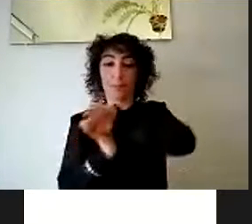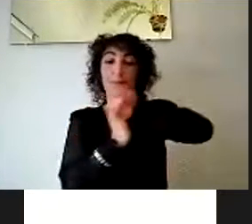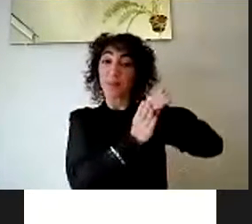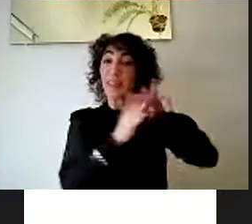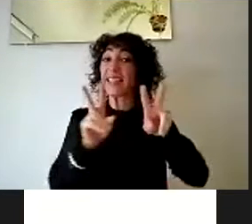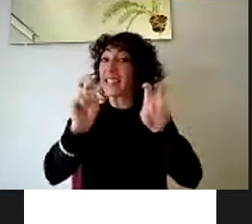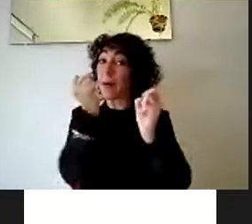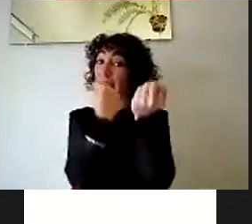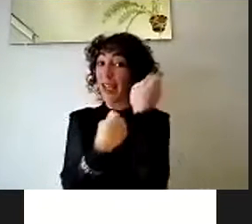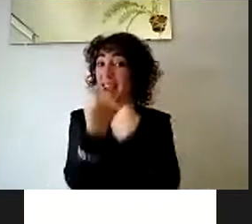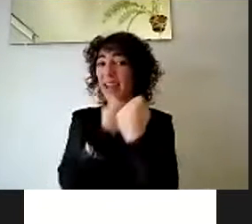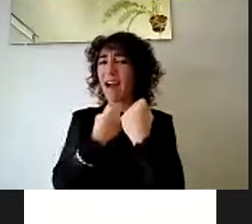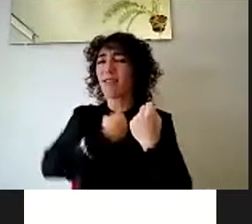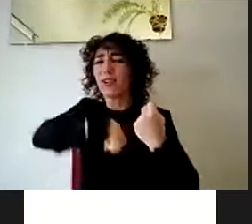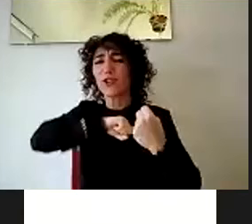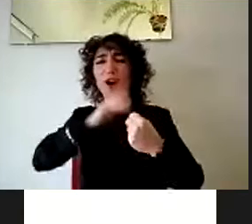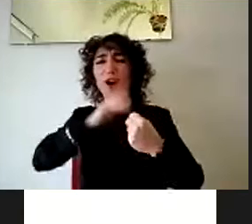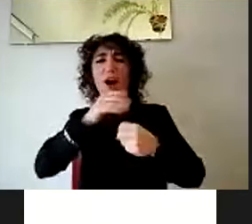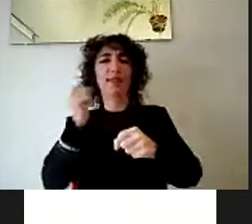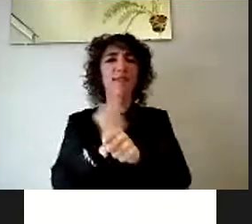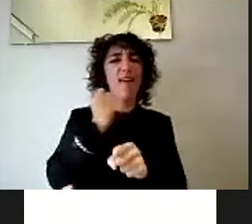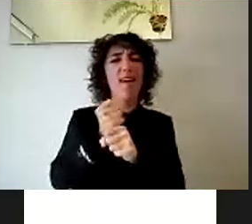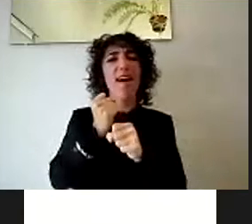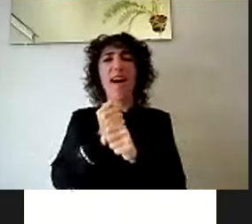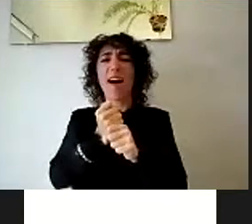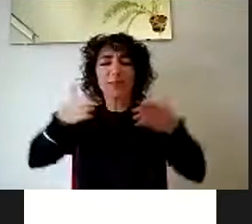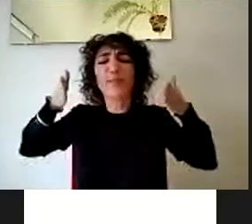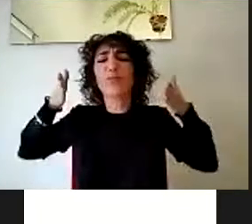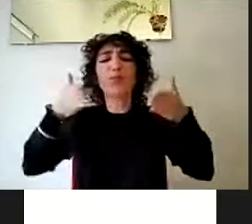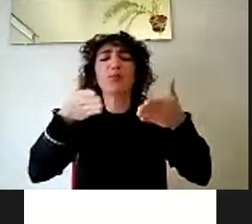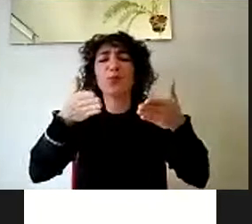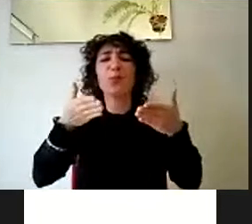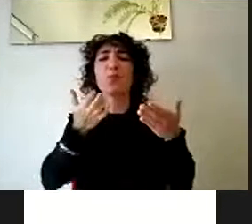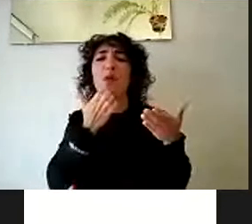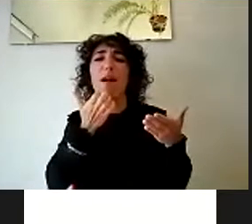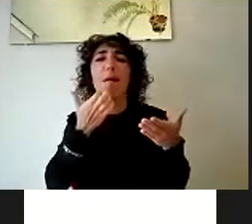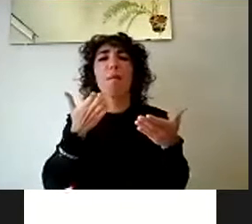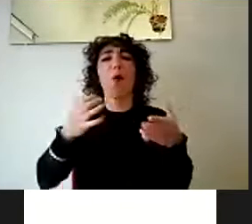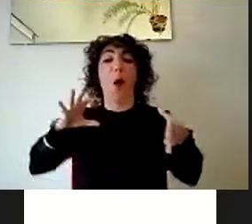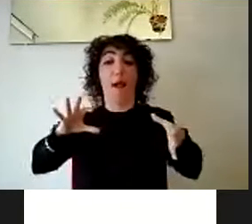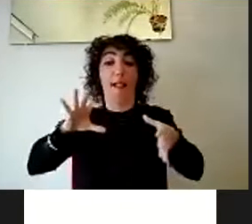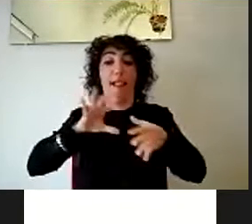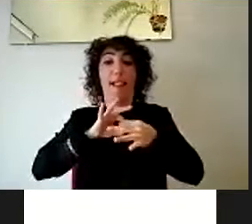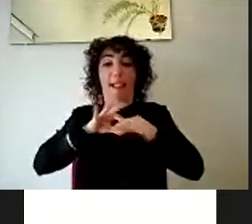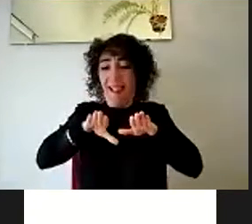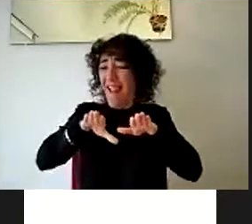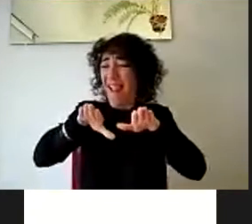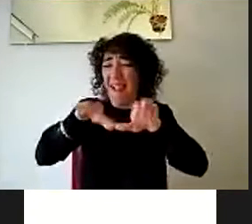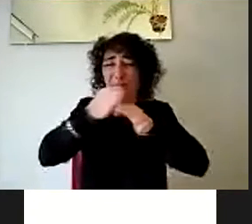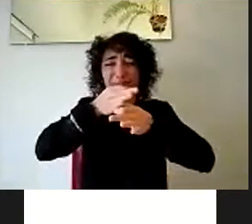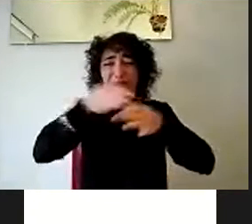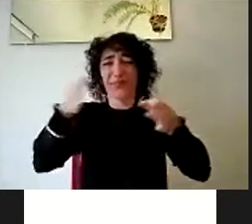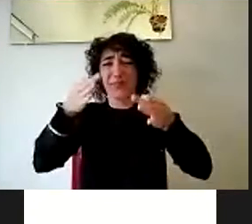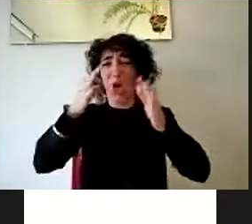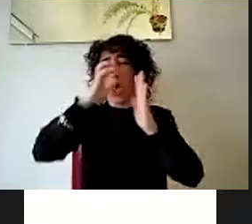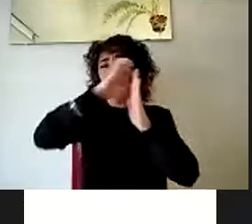qué es lo que estamos trabajando en cuanto a energía se refiere y que va acorde con este documento y que no lo podemos